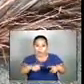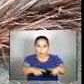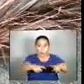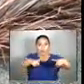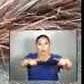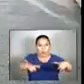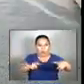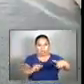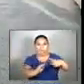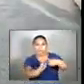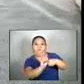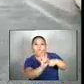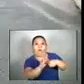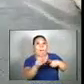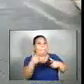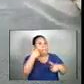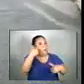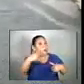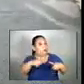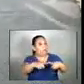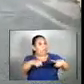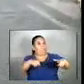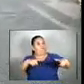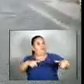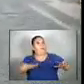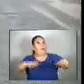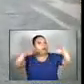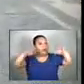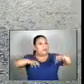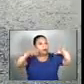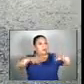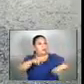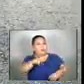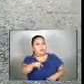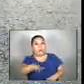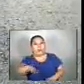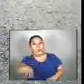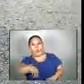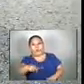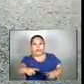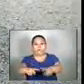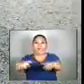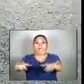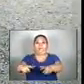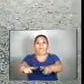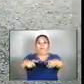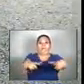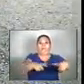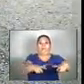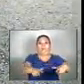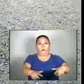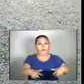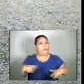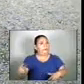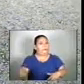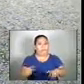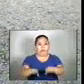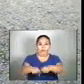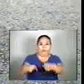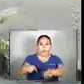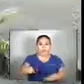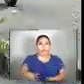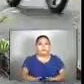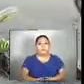que amenaza con ir creciendo cada vez que llueve. A pocos metros, la formación de otra pequeña demuestra lo débil que está el